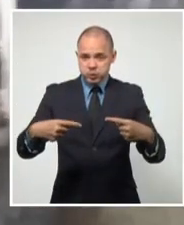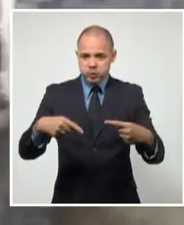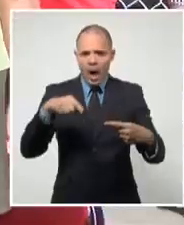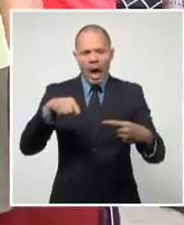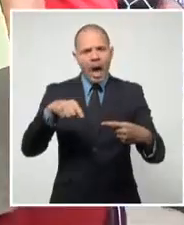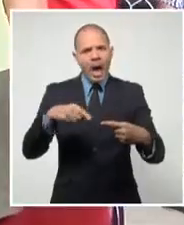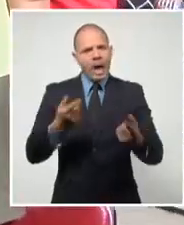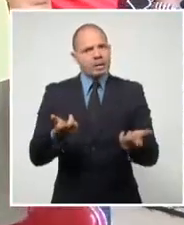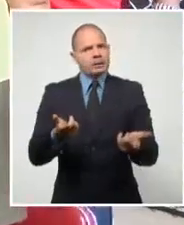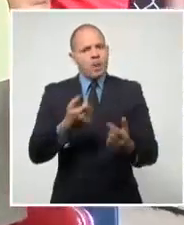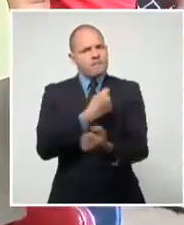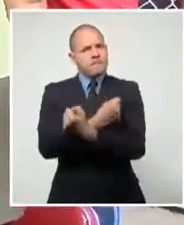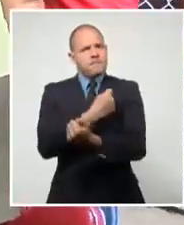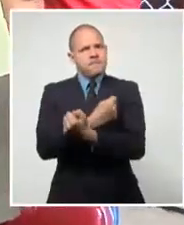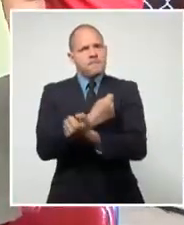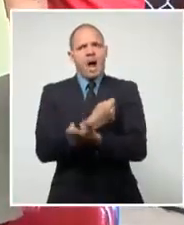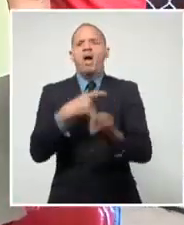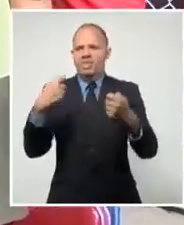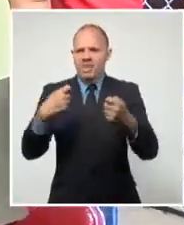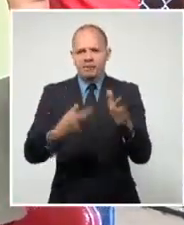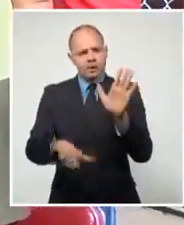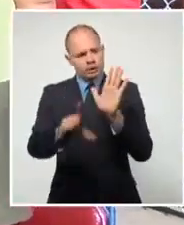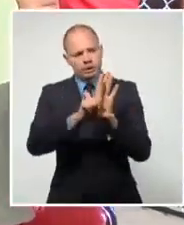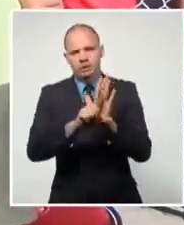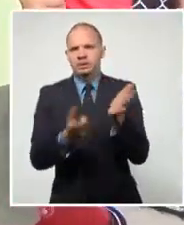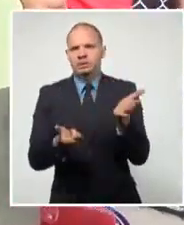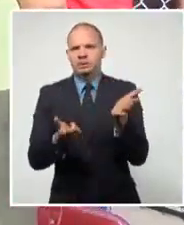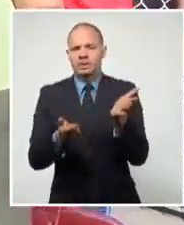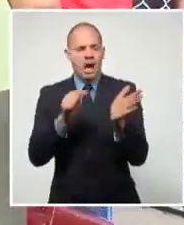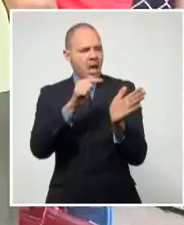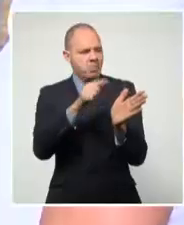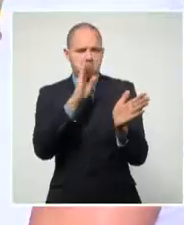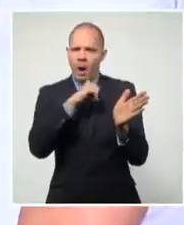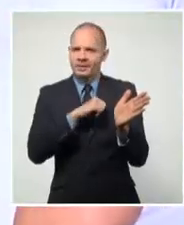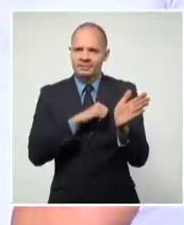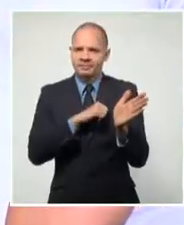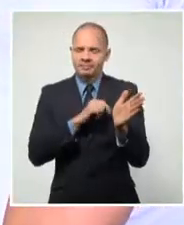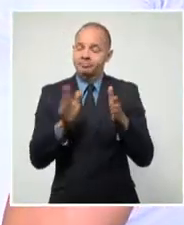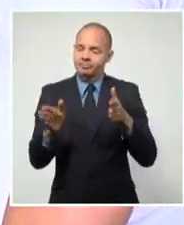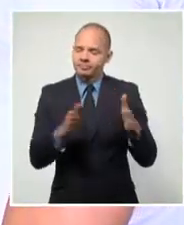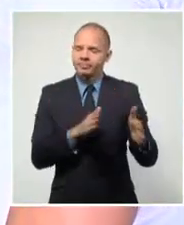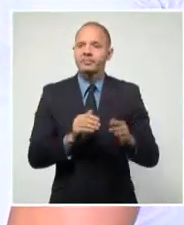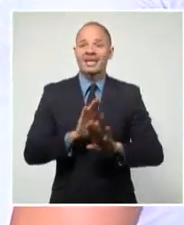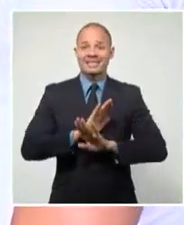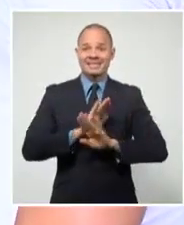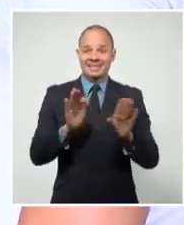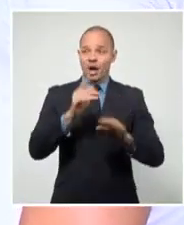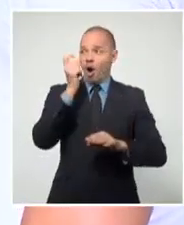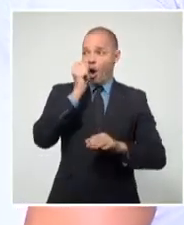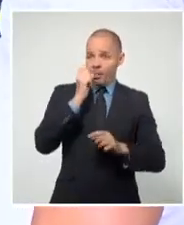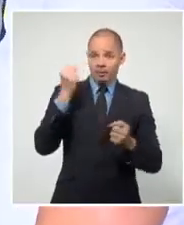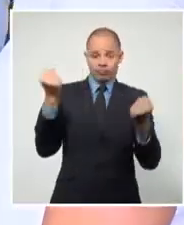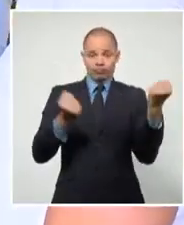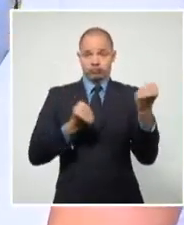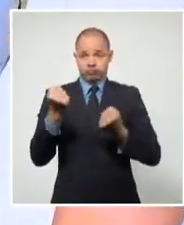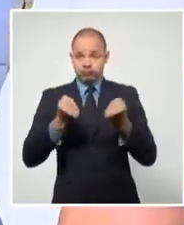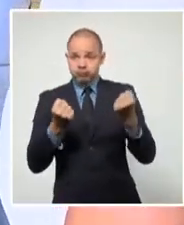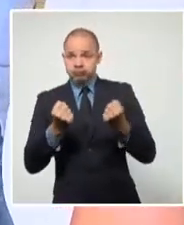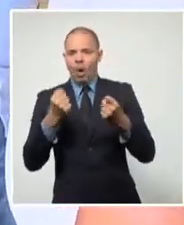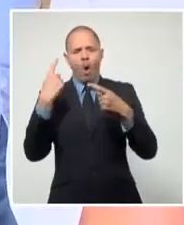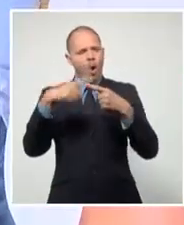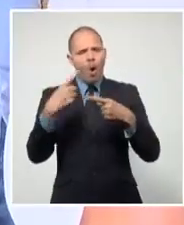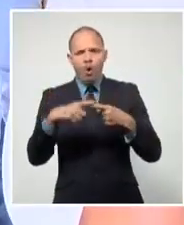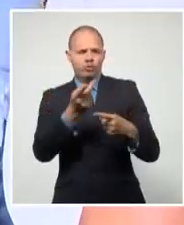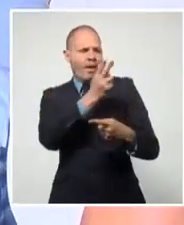forestal preliminarmente contra el presidente de la cooperativa un jefe de brigada y el chofer transportista se inició el